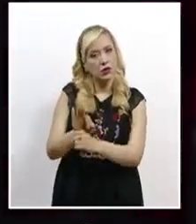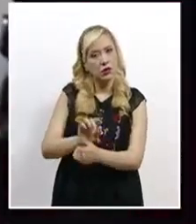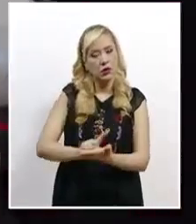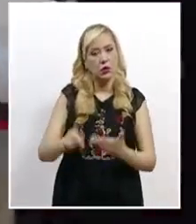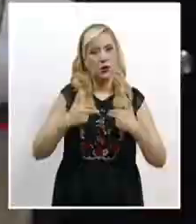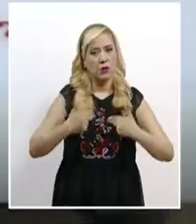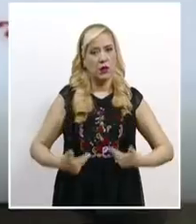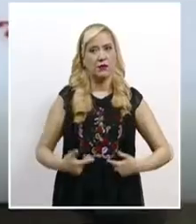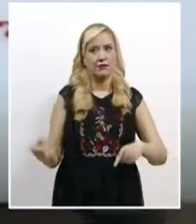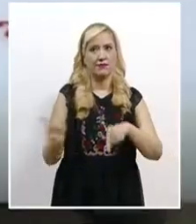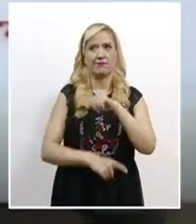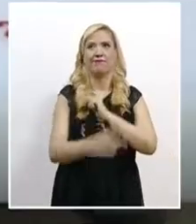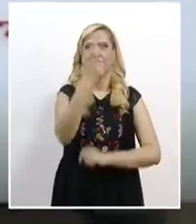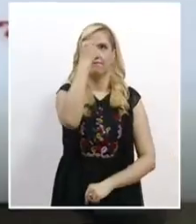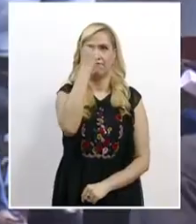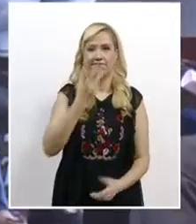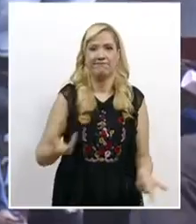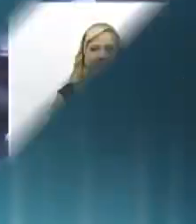derechos humanos.